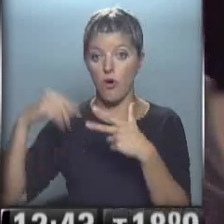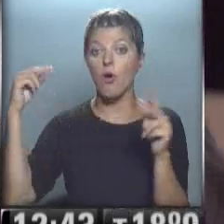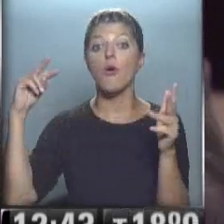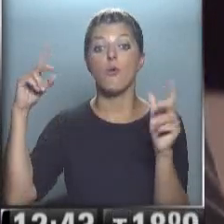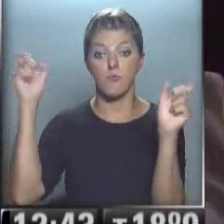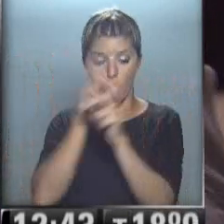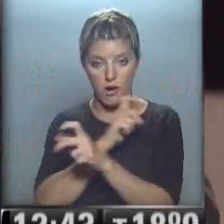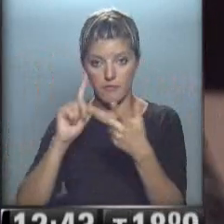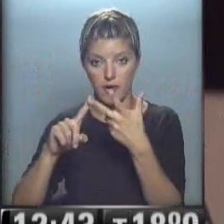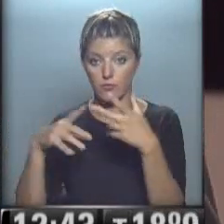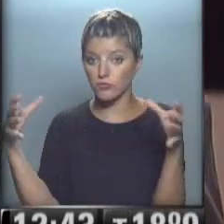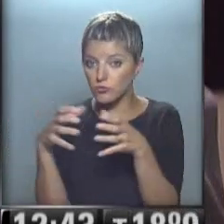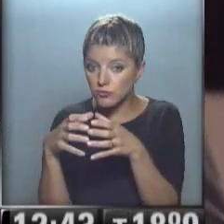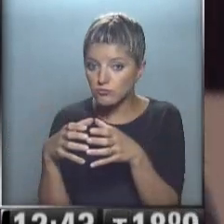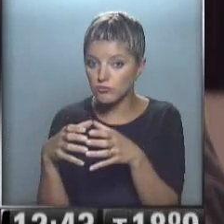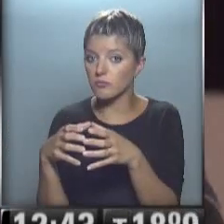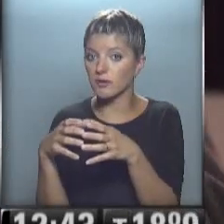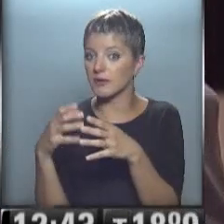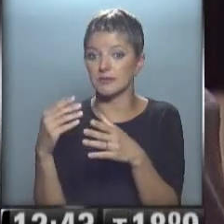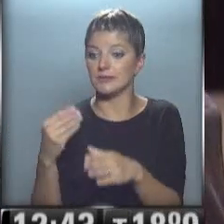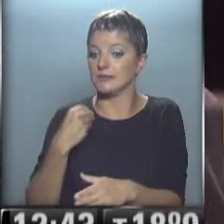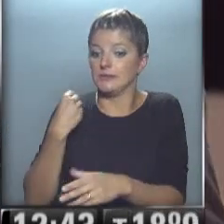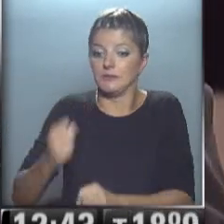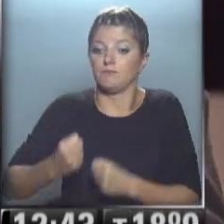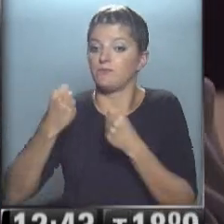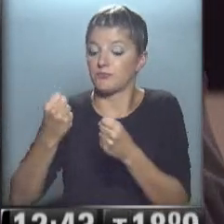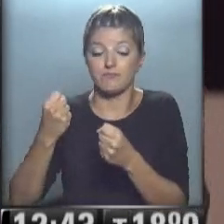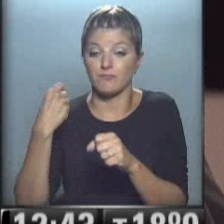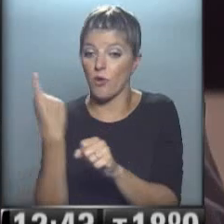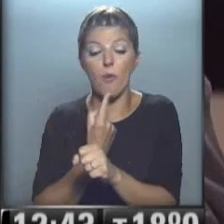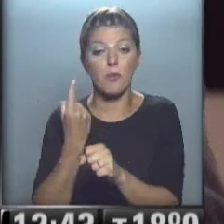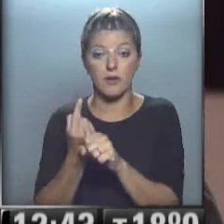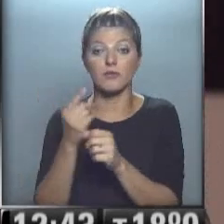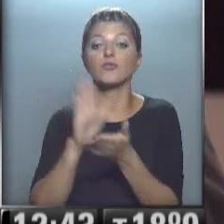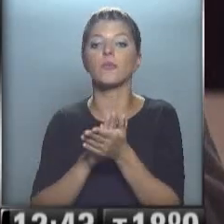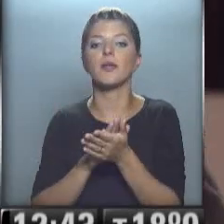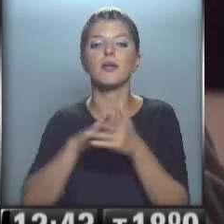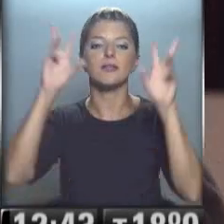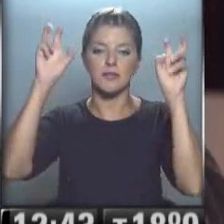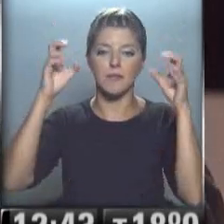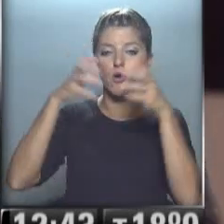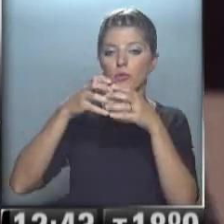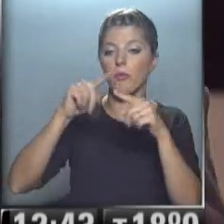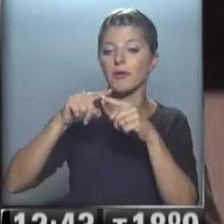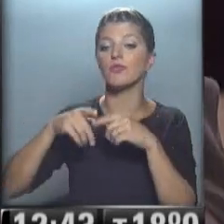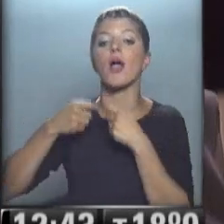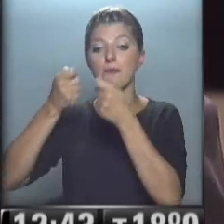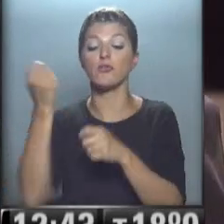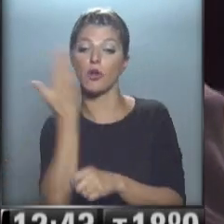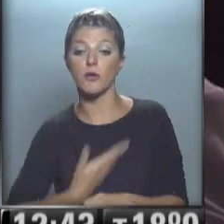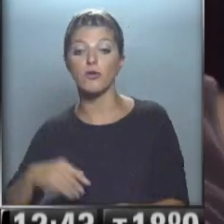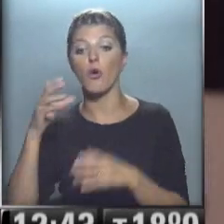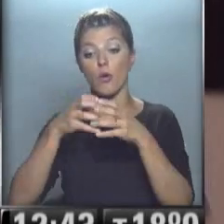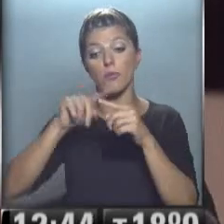de de un régimen que no termina de de componerse donde este la la el tema de de oficialismo y oposición cumplan sus roles sin